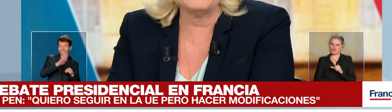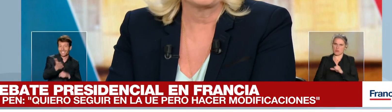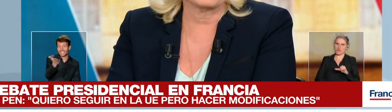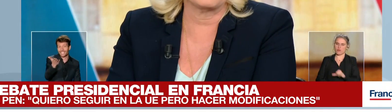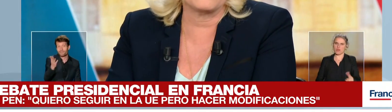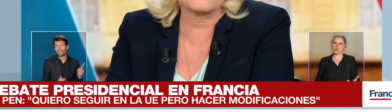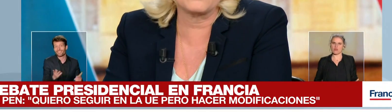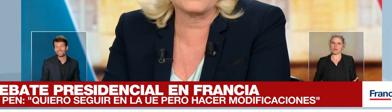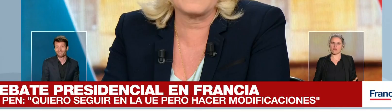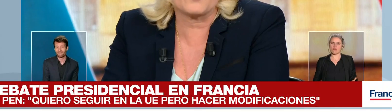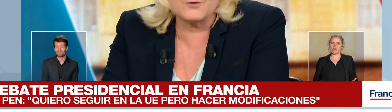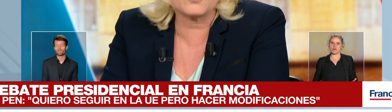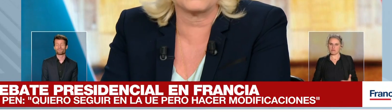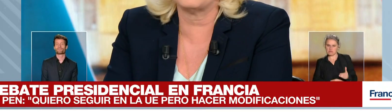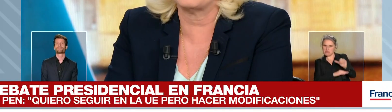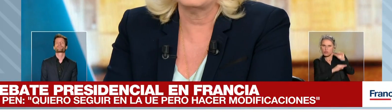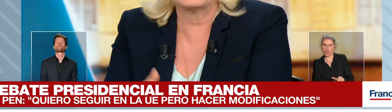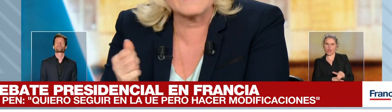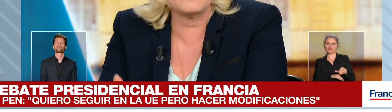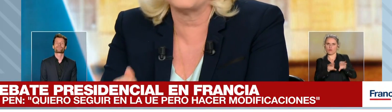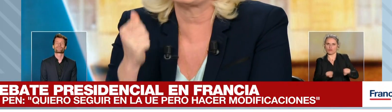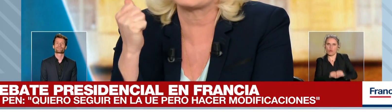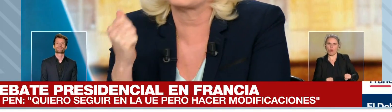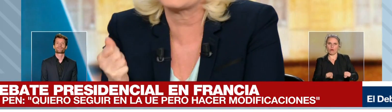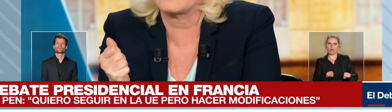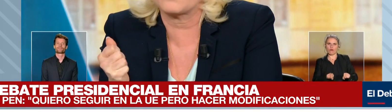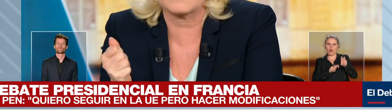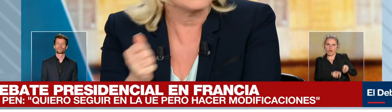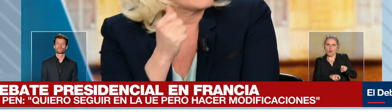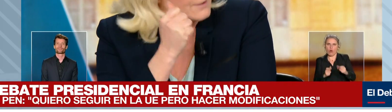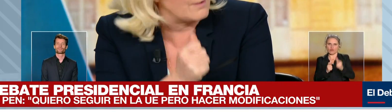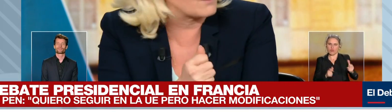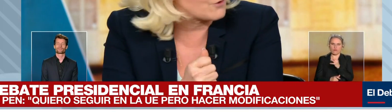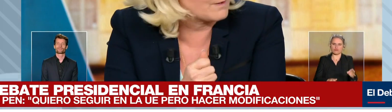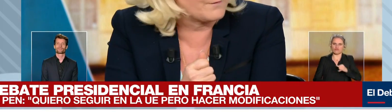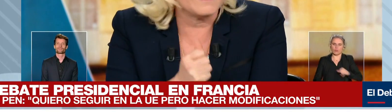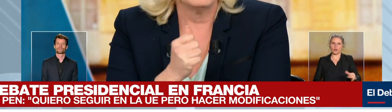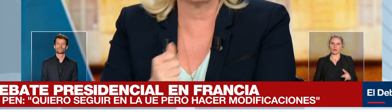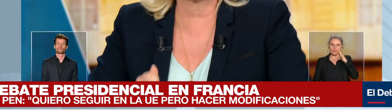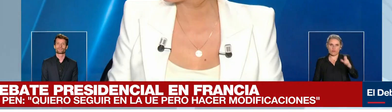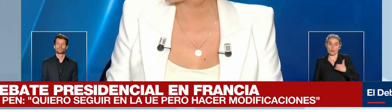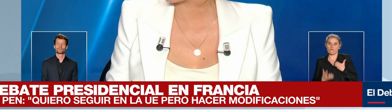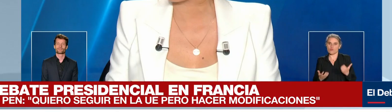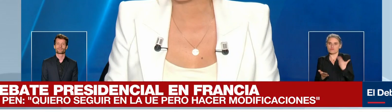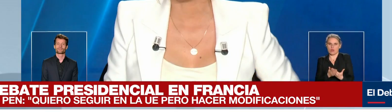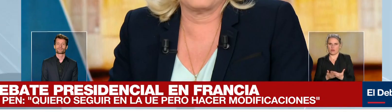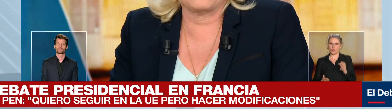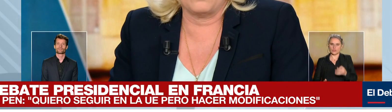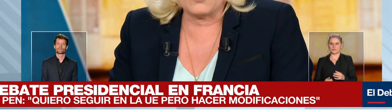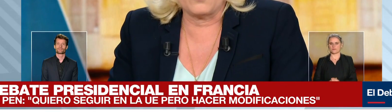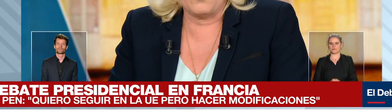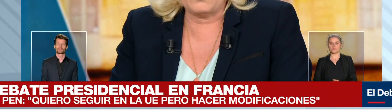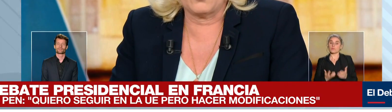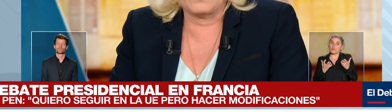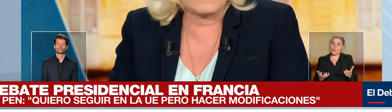los intereses de Francia, los intereses de los productores y de los agricultores y ganaderos y los industriales franceses. Eso